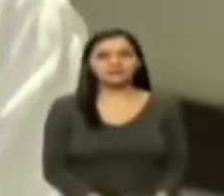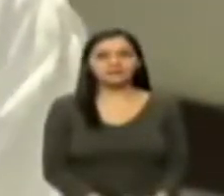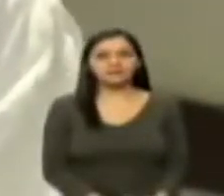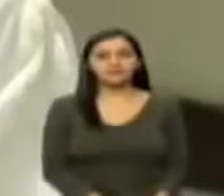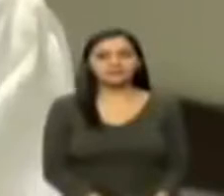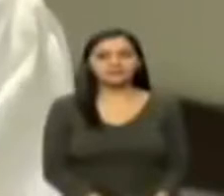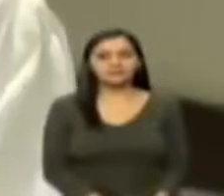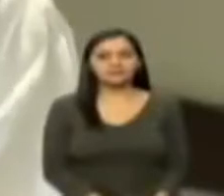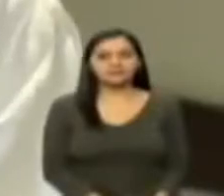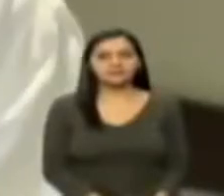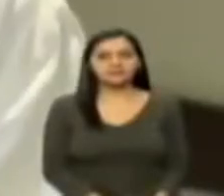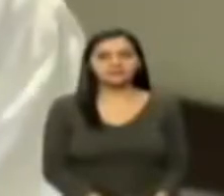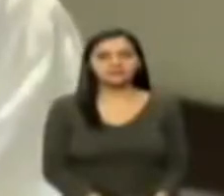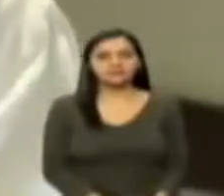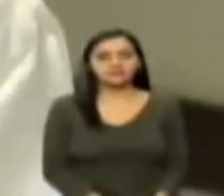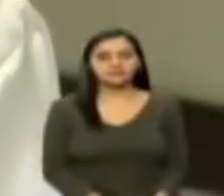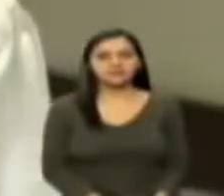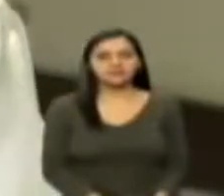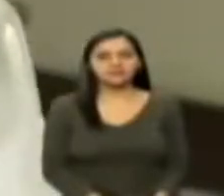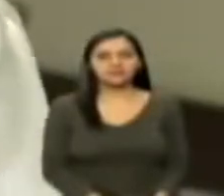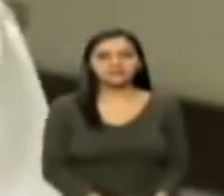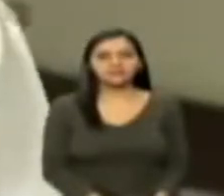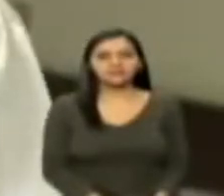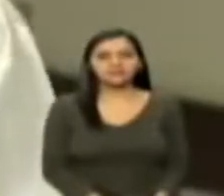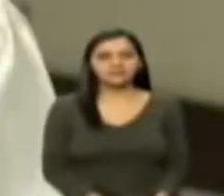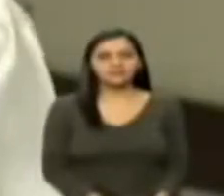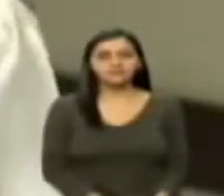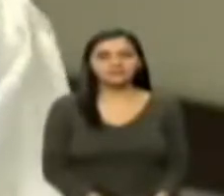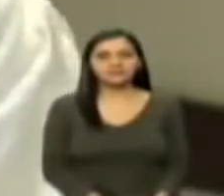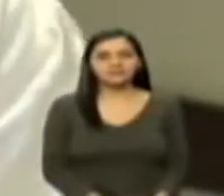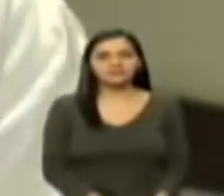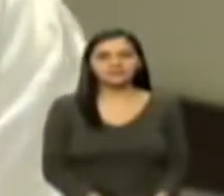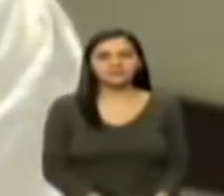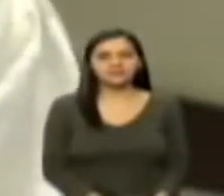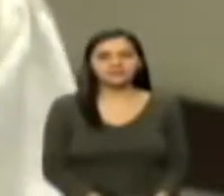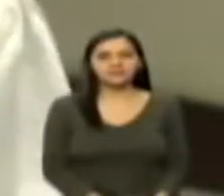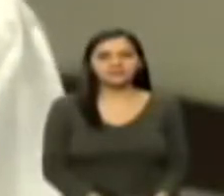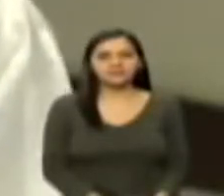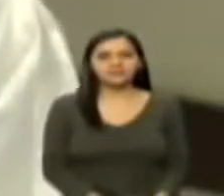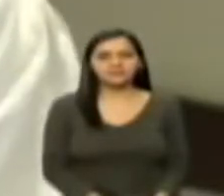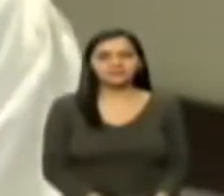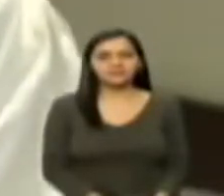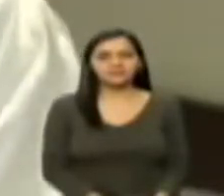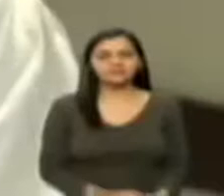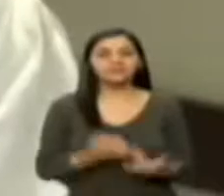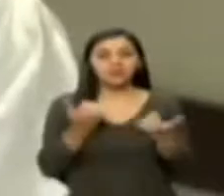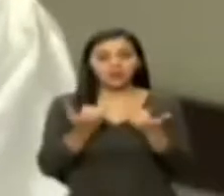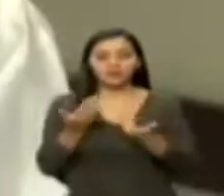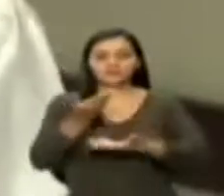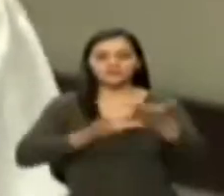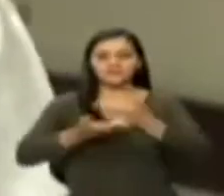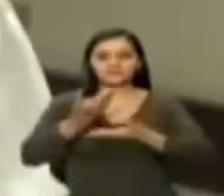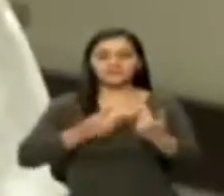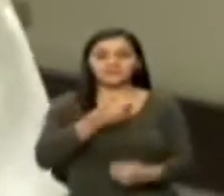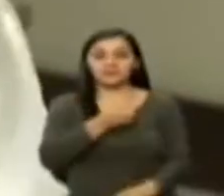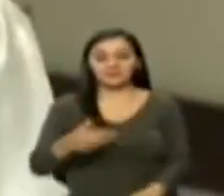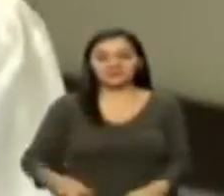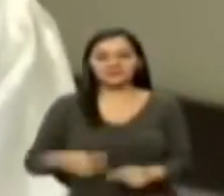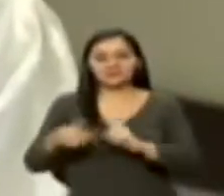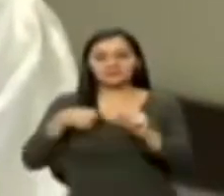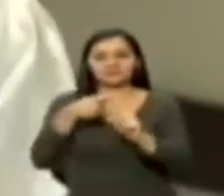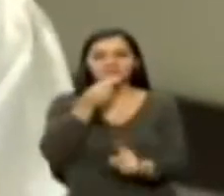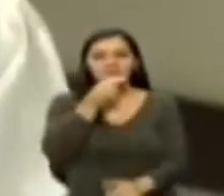del Ecuador y el mundo al inicio de un nuevo conversatorio entre el señor presidente de la República, Rafael Correa, y los